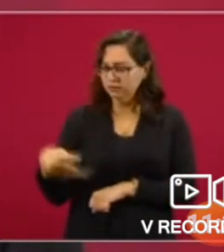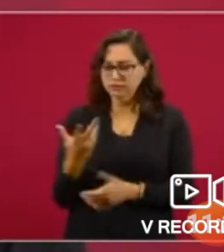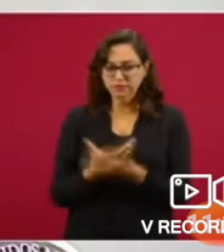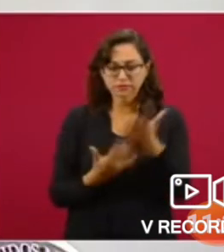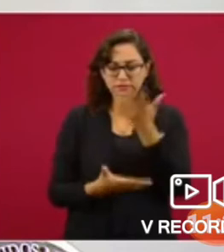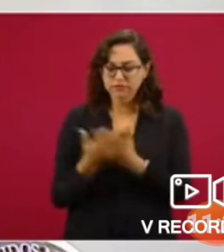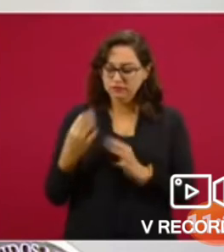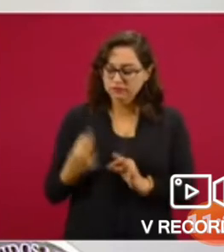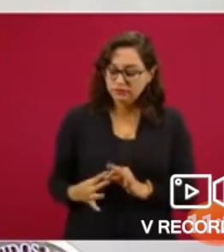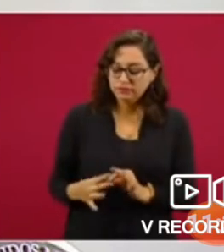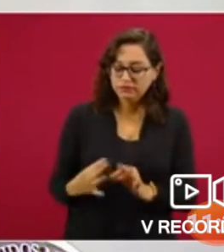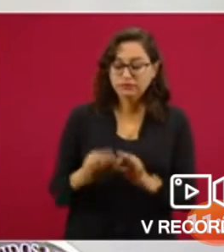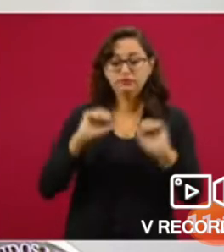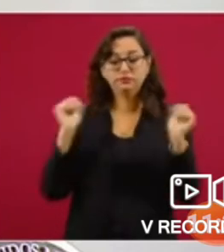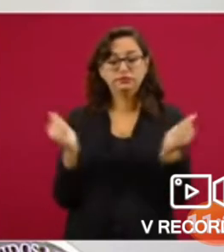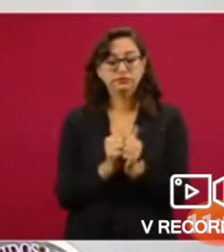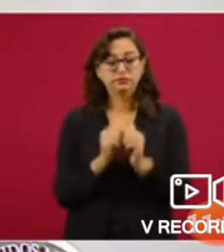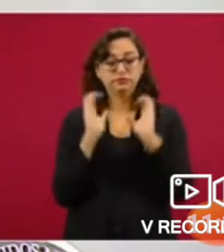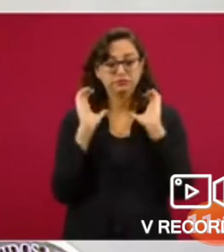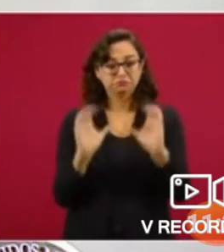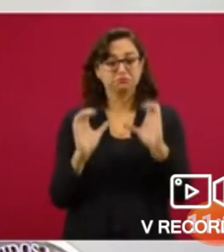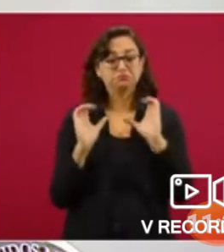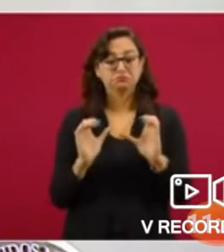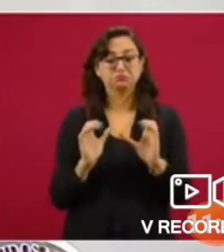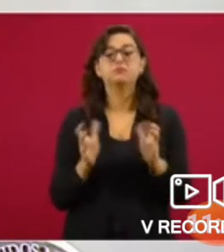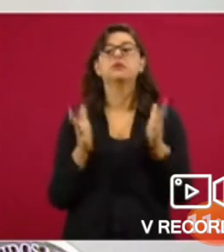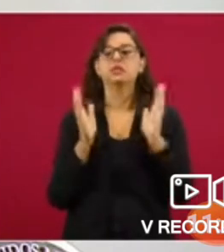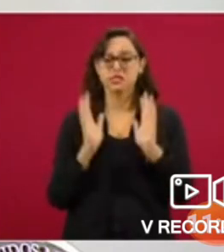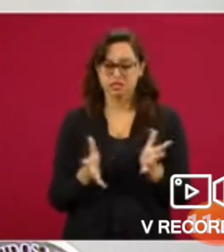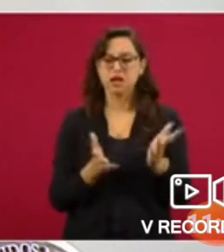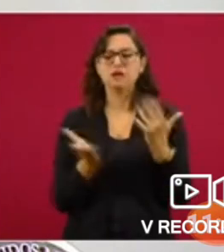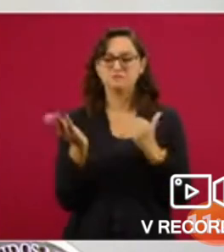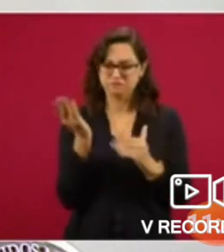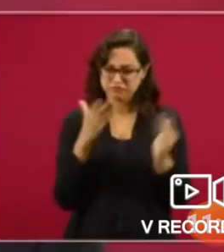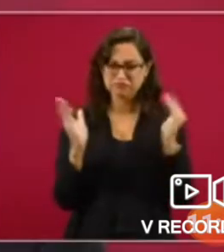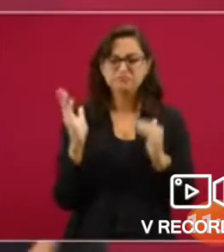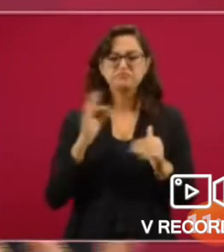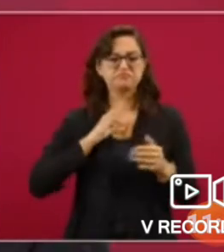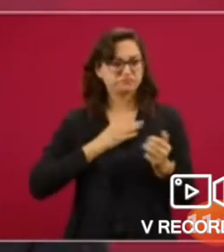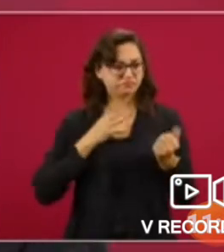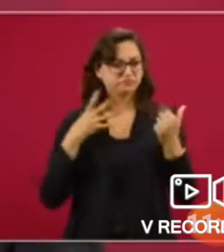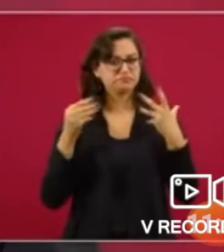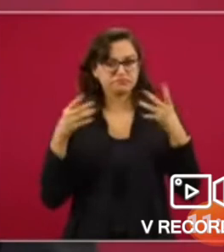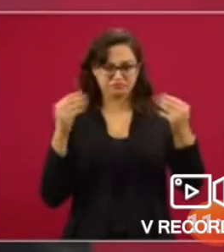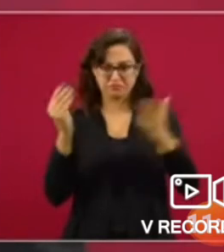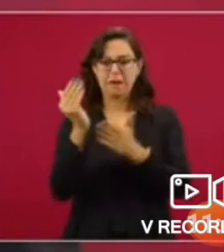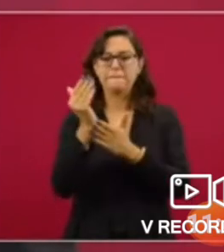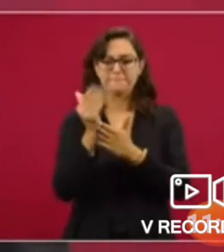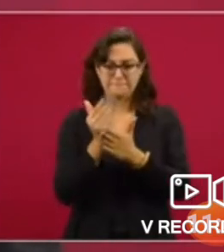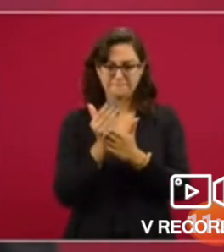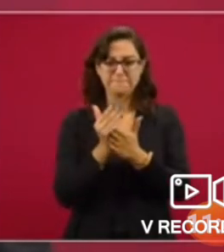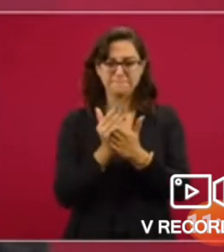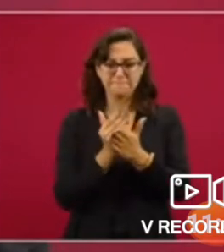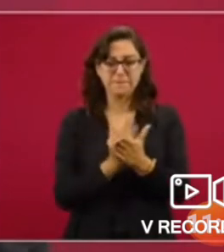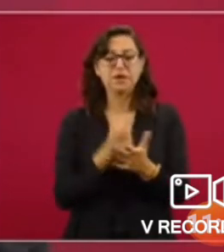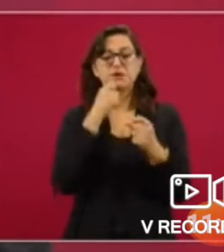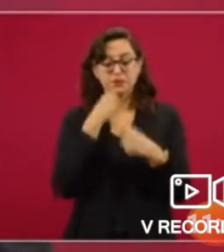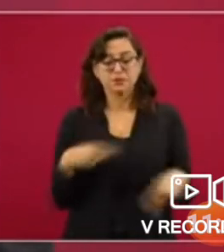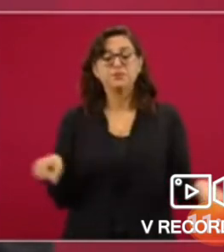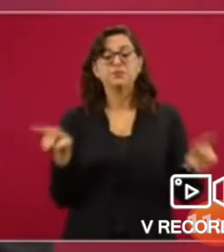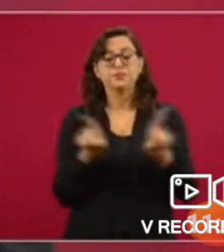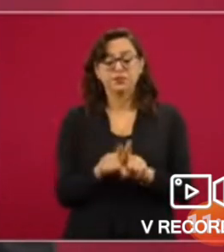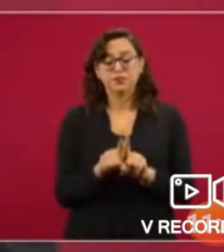muy cuidadosa. Ya se ha visto éxito en la disminución de la transmisión y también compartimos,